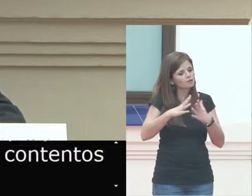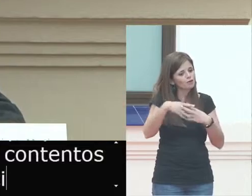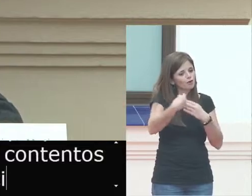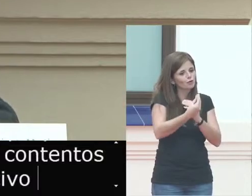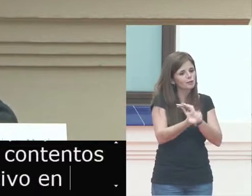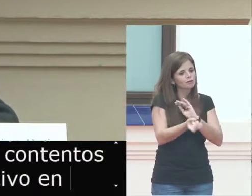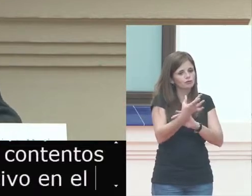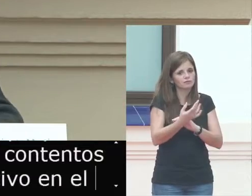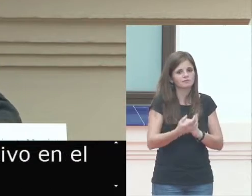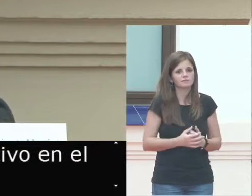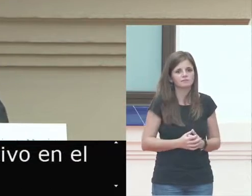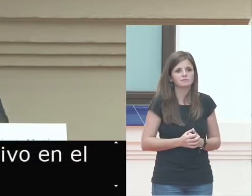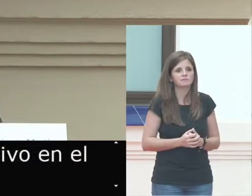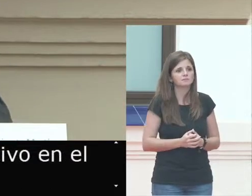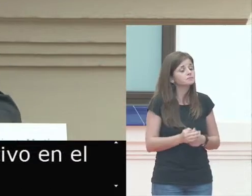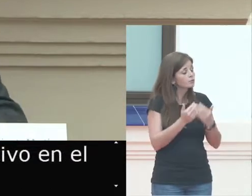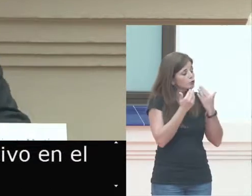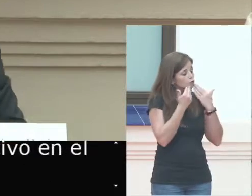documento.